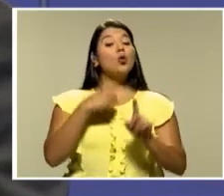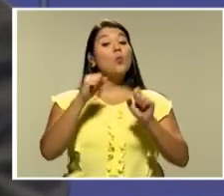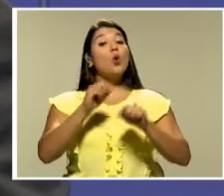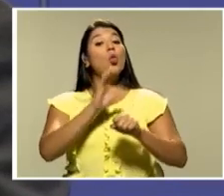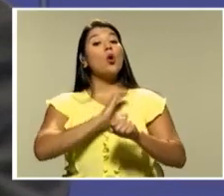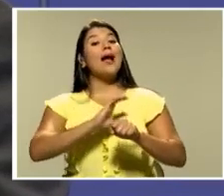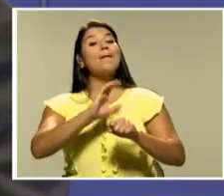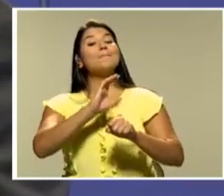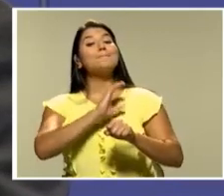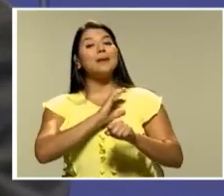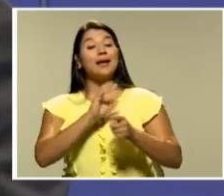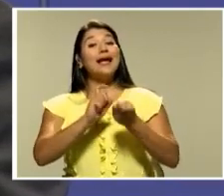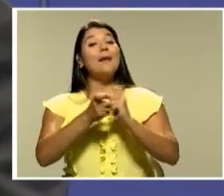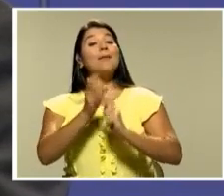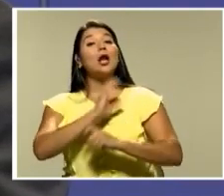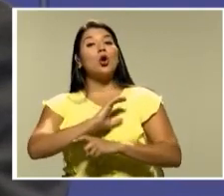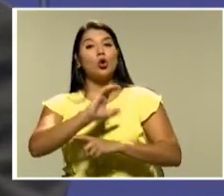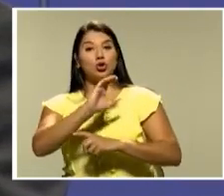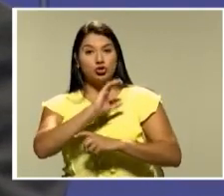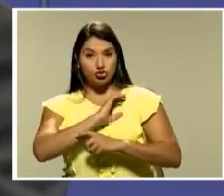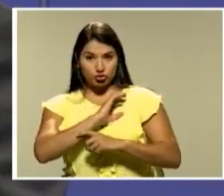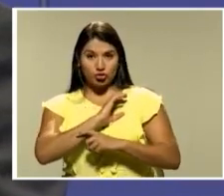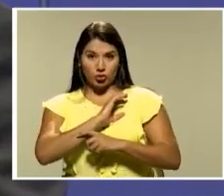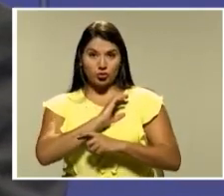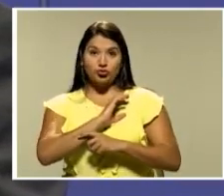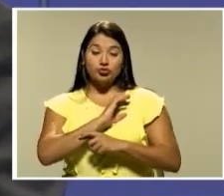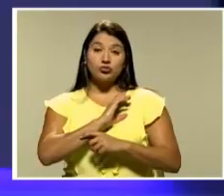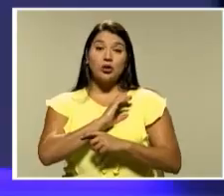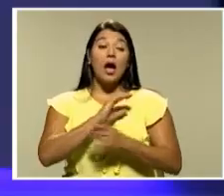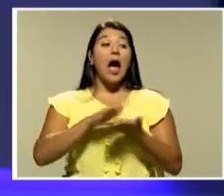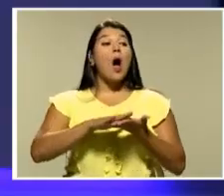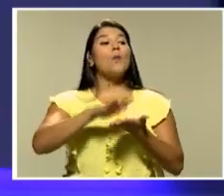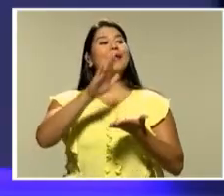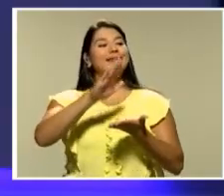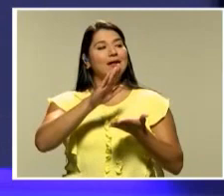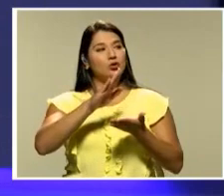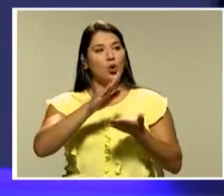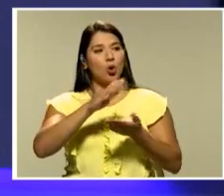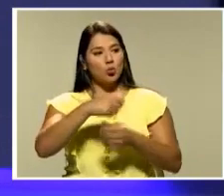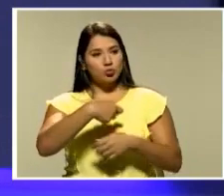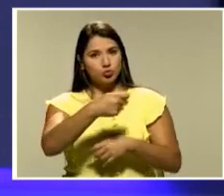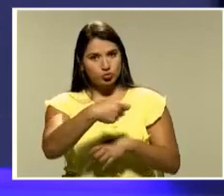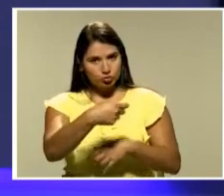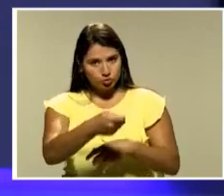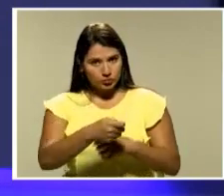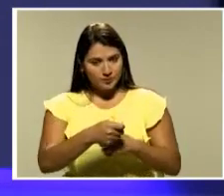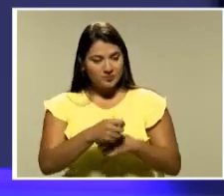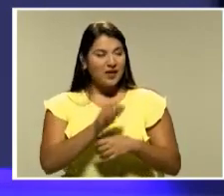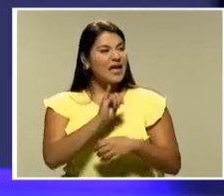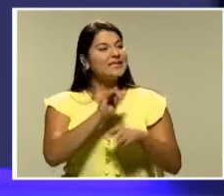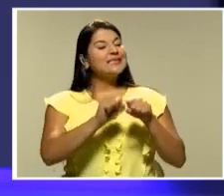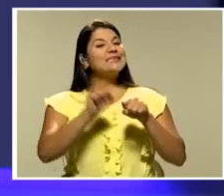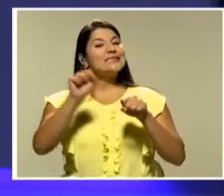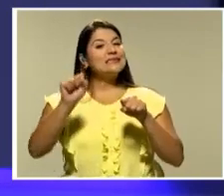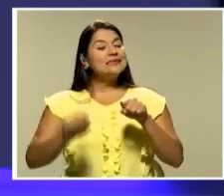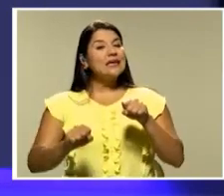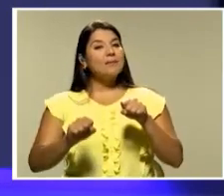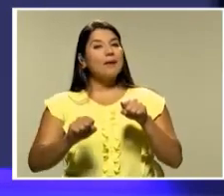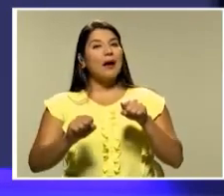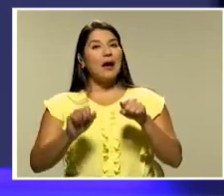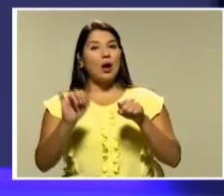condiciones netas mediante el uso de contribuciones solidarias. Ahí entra el sistema de filtros y